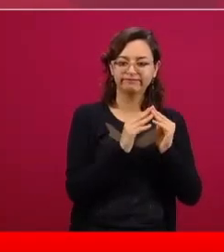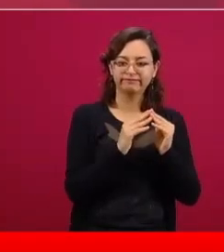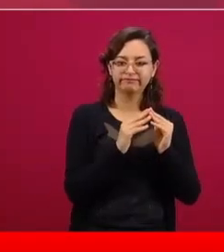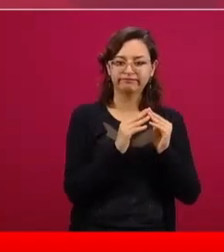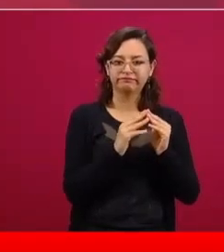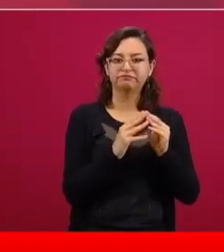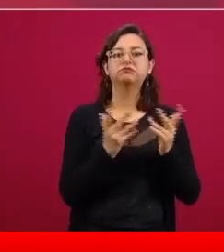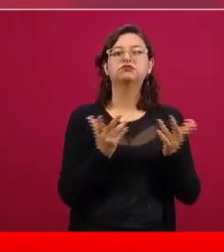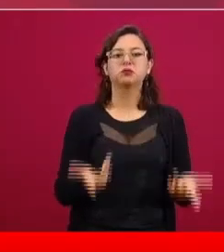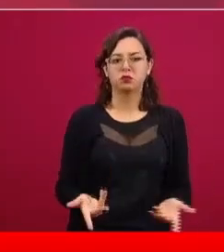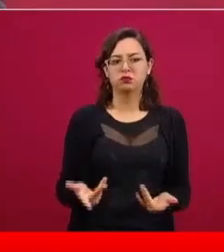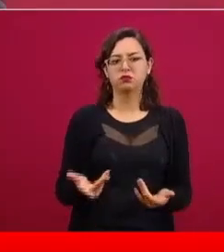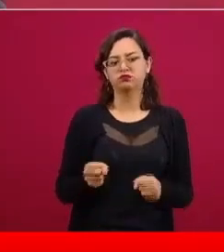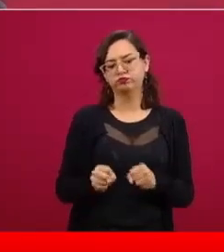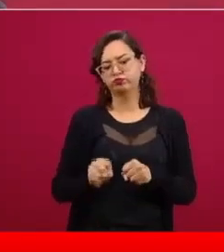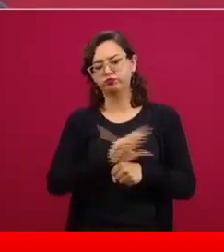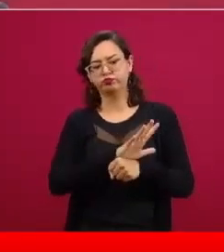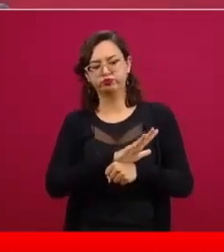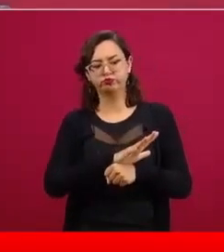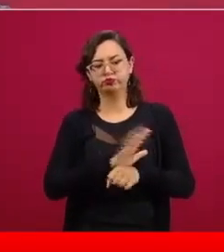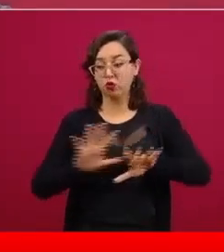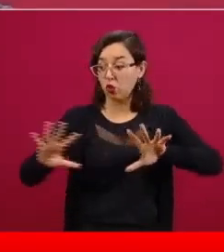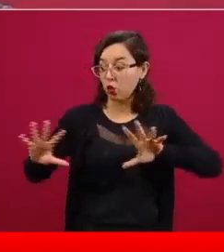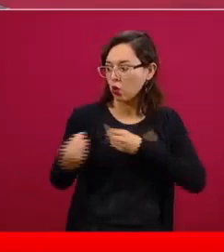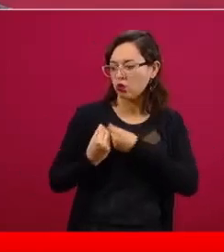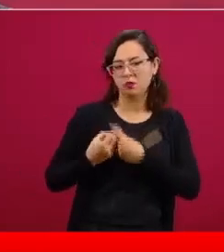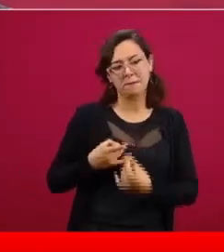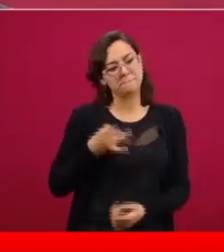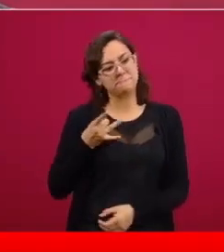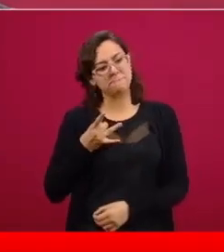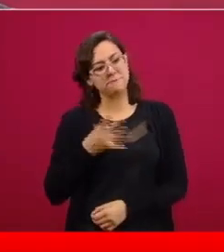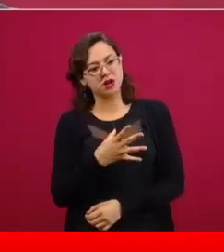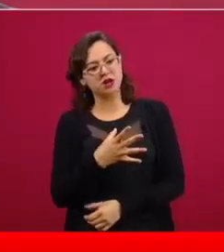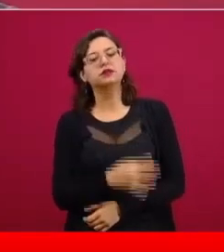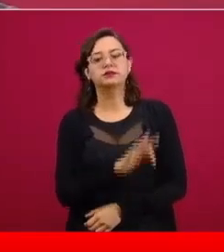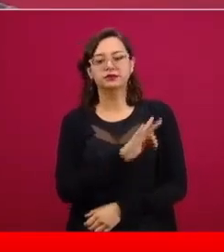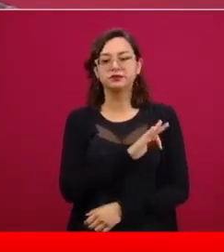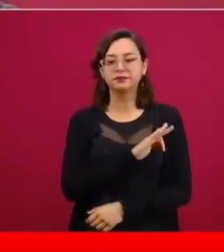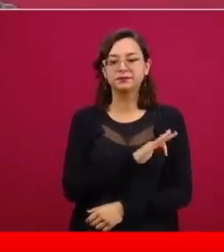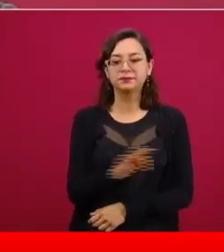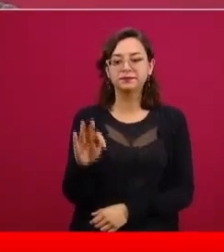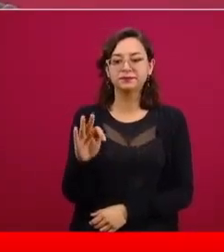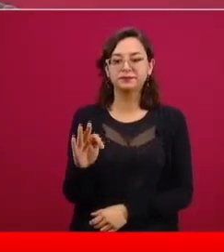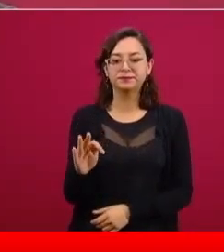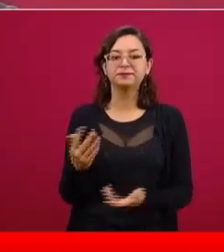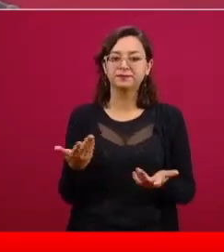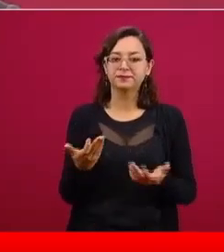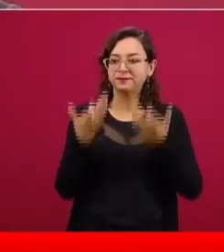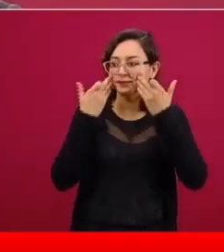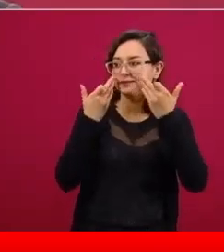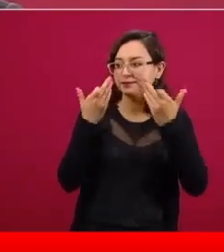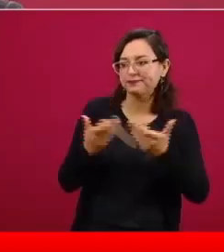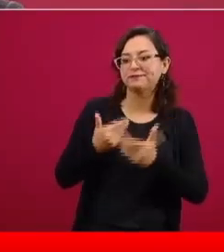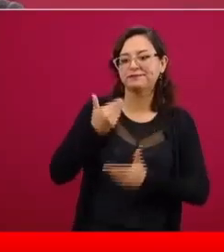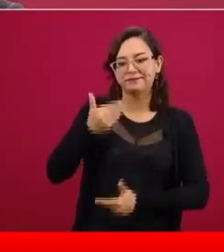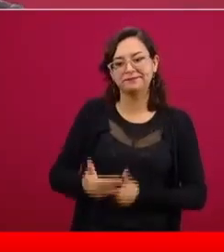íbamos a vencer todos juntos, como lo estamos haciendo.